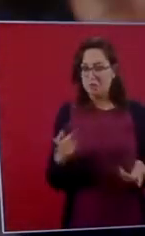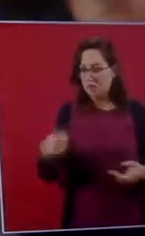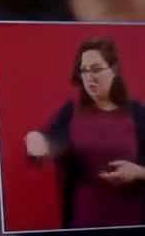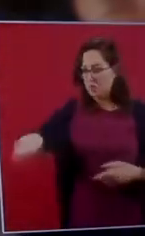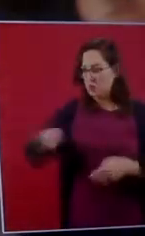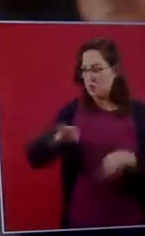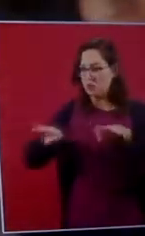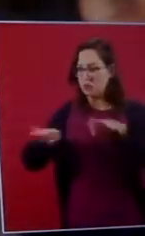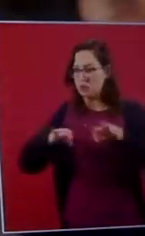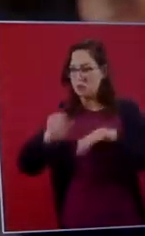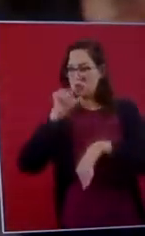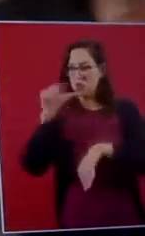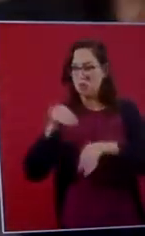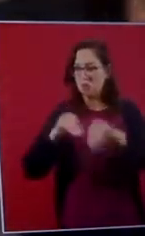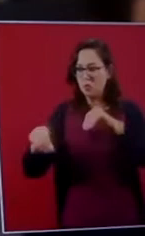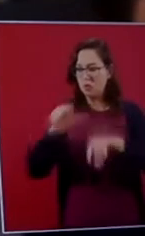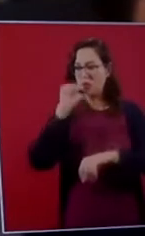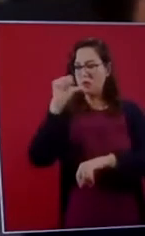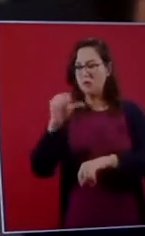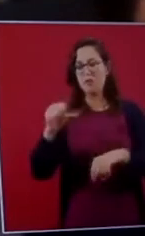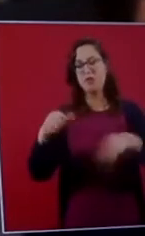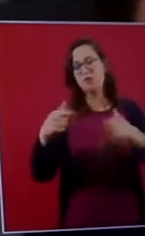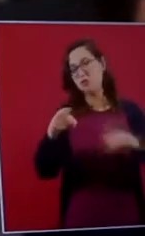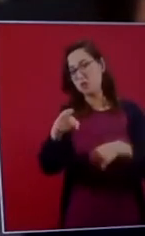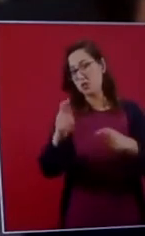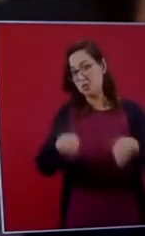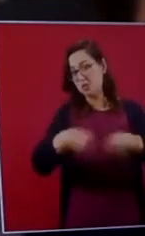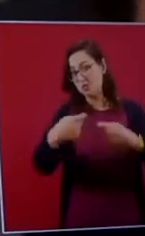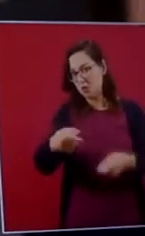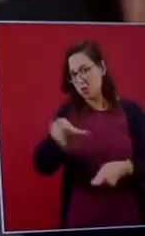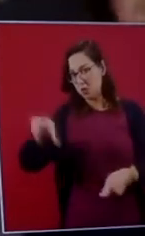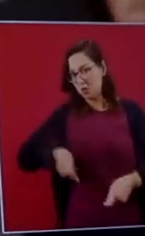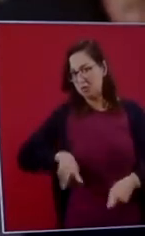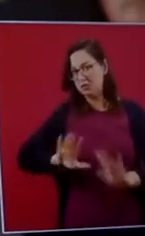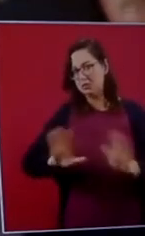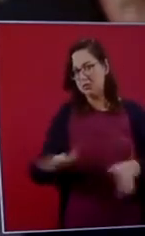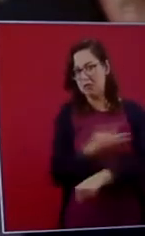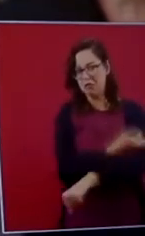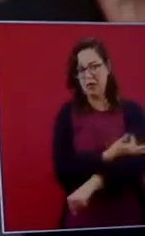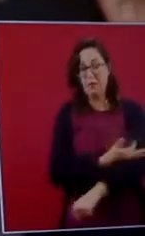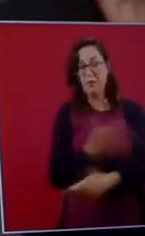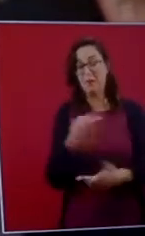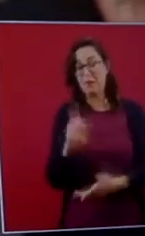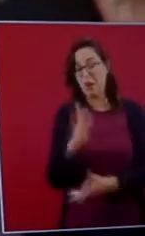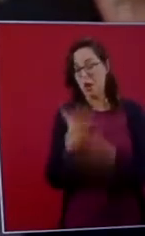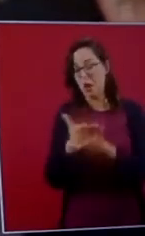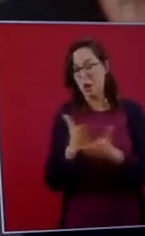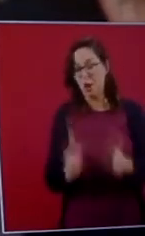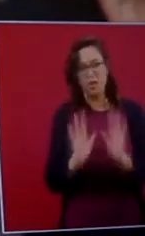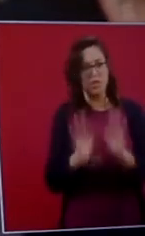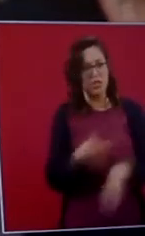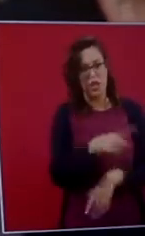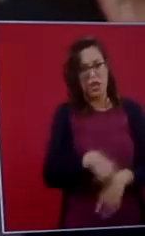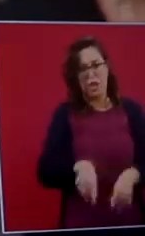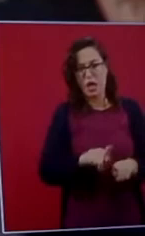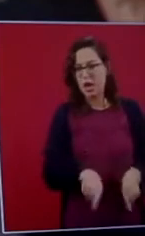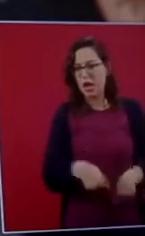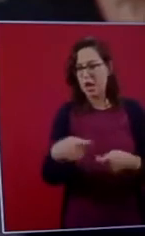un delito y de que ha perjudicado a otra persona. Al mismo tiempo, en este momento vamos a solicitar también